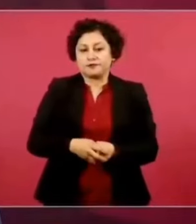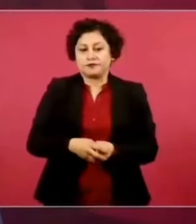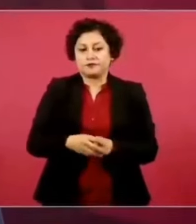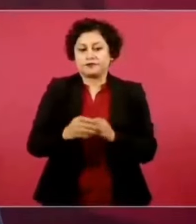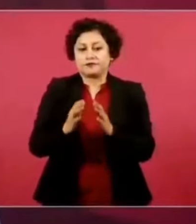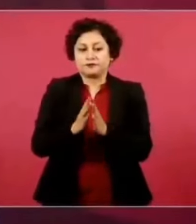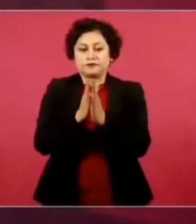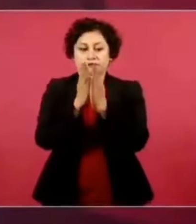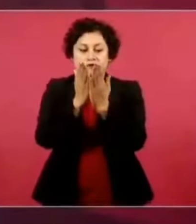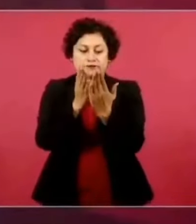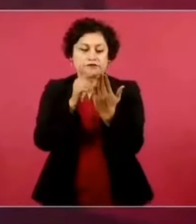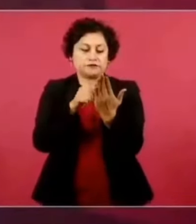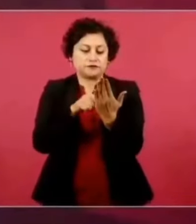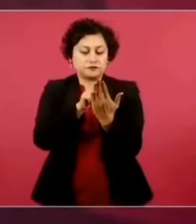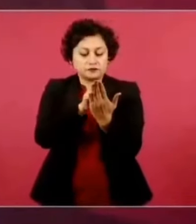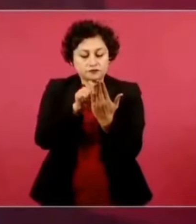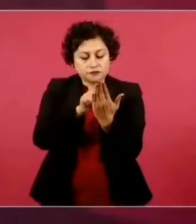cercano,